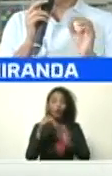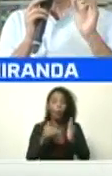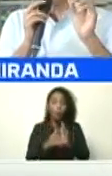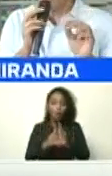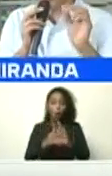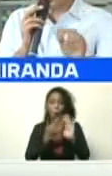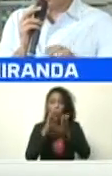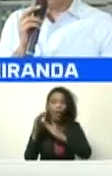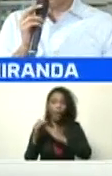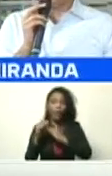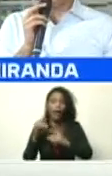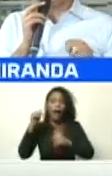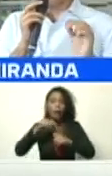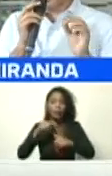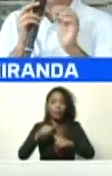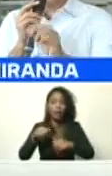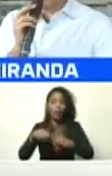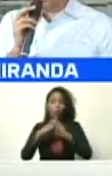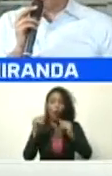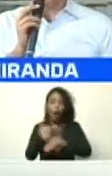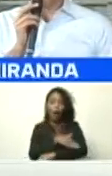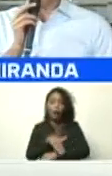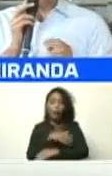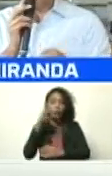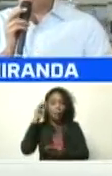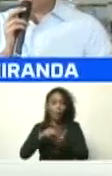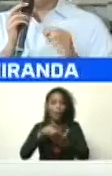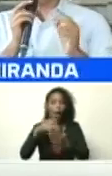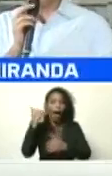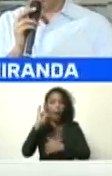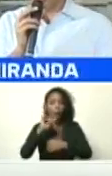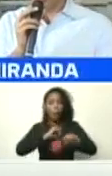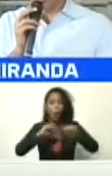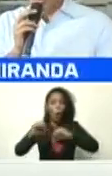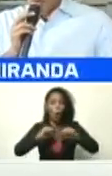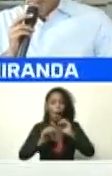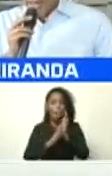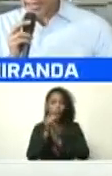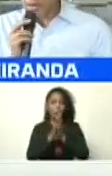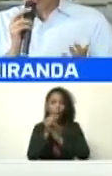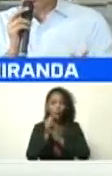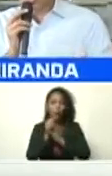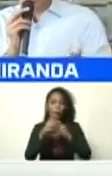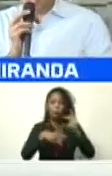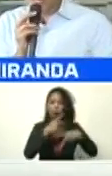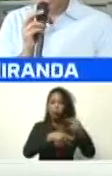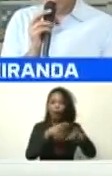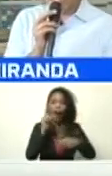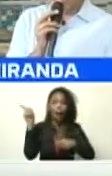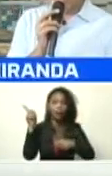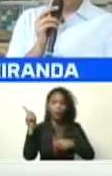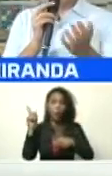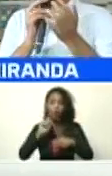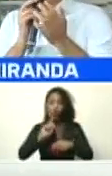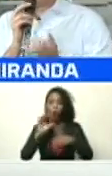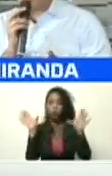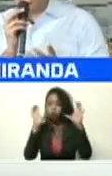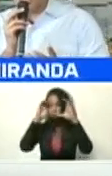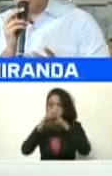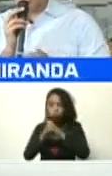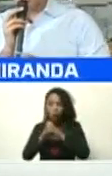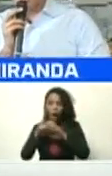Nosotros aspiramos que en todas las calles de Miranda haya una dinámica de emprendimiento, de producción, para que esto no se concentre en el